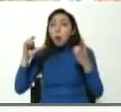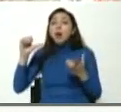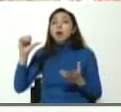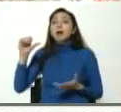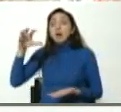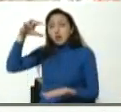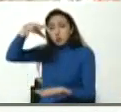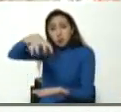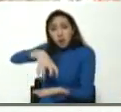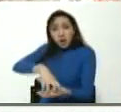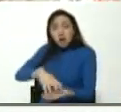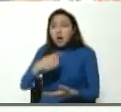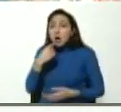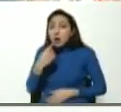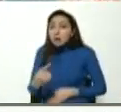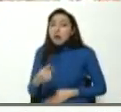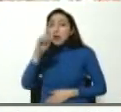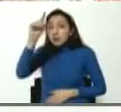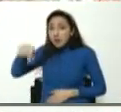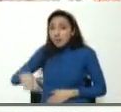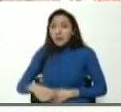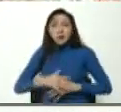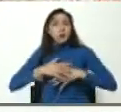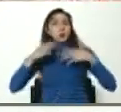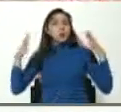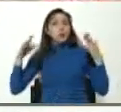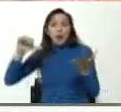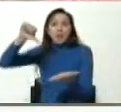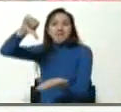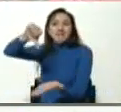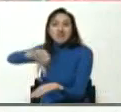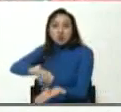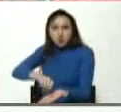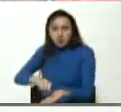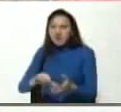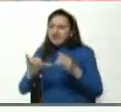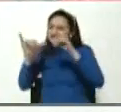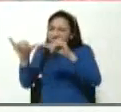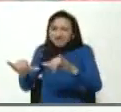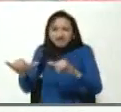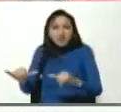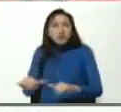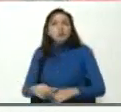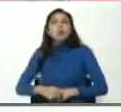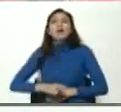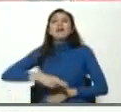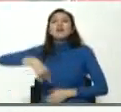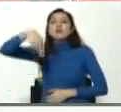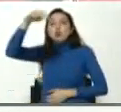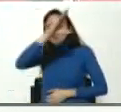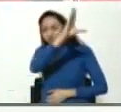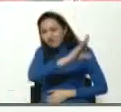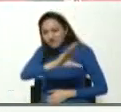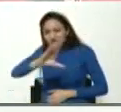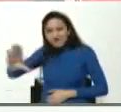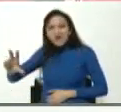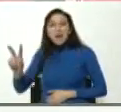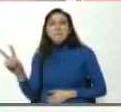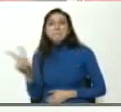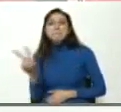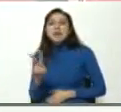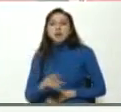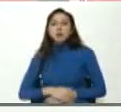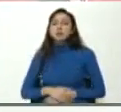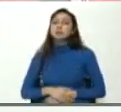pudiéramos decir que una inmensa ciudad precisamente en el norte es caribe de venezuela y